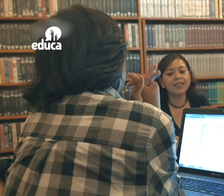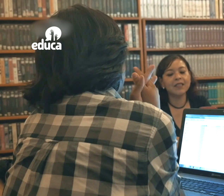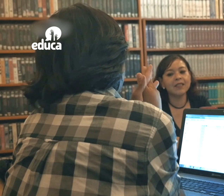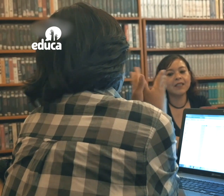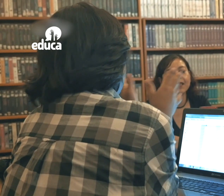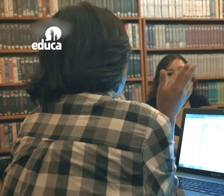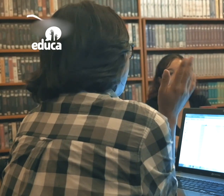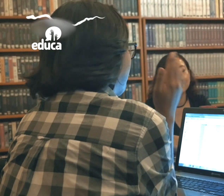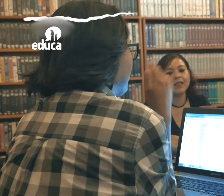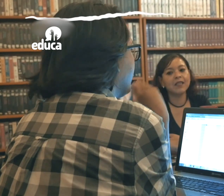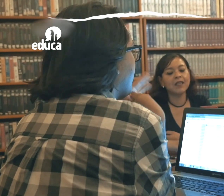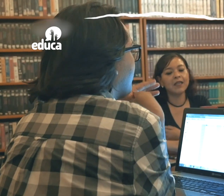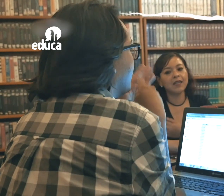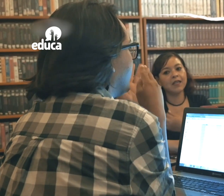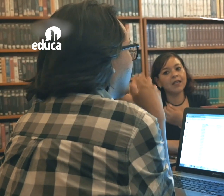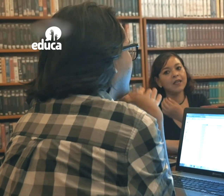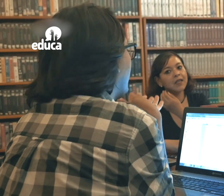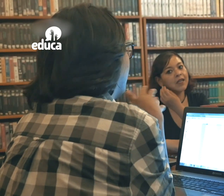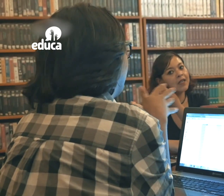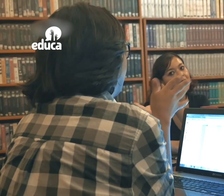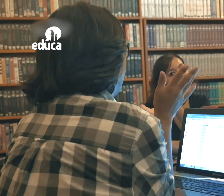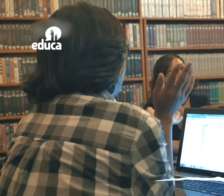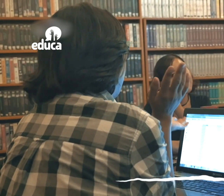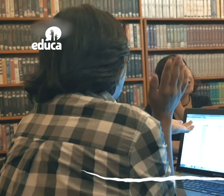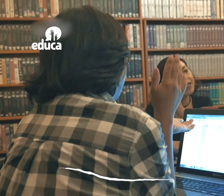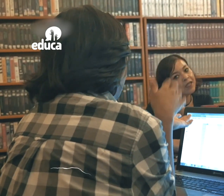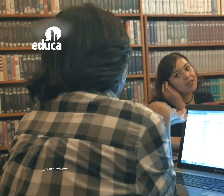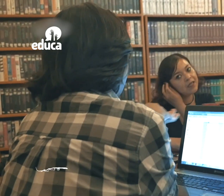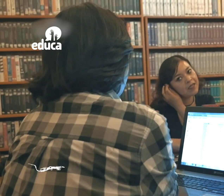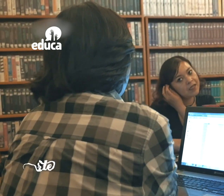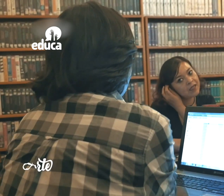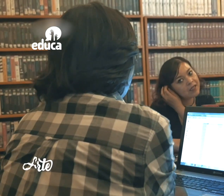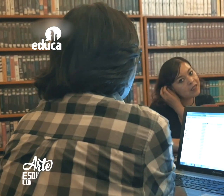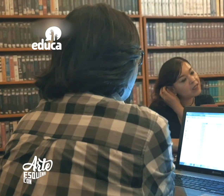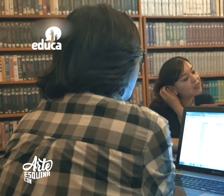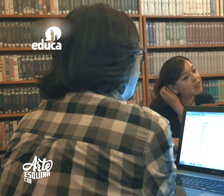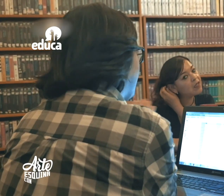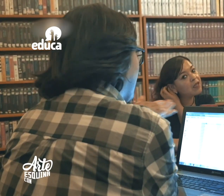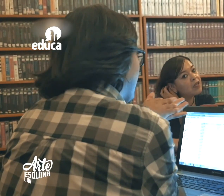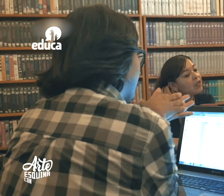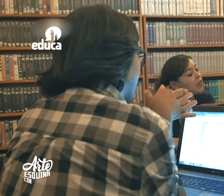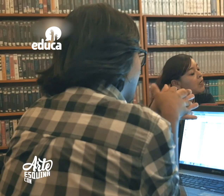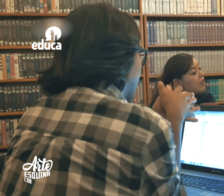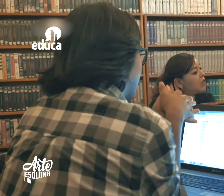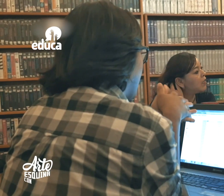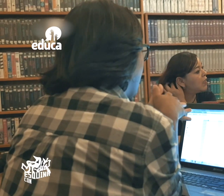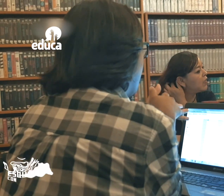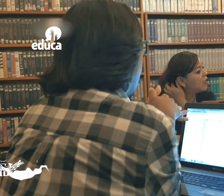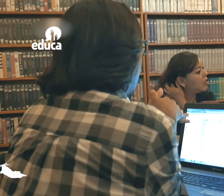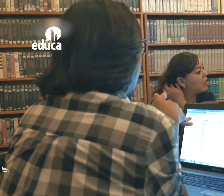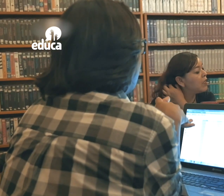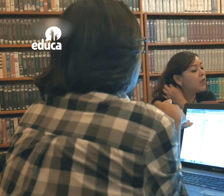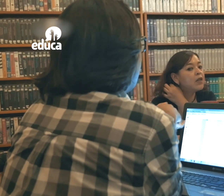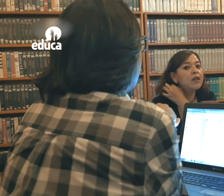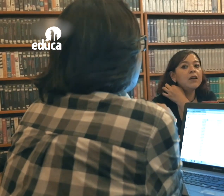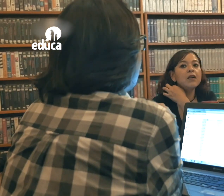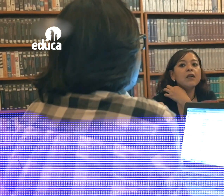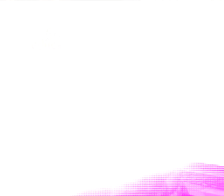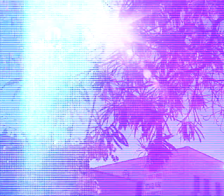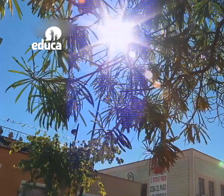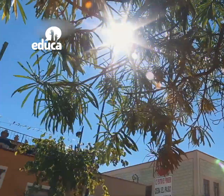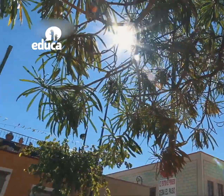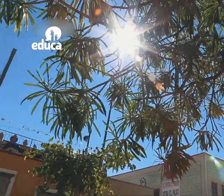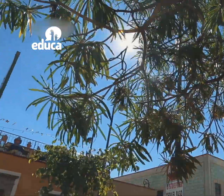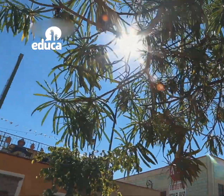vaya, ¿no? Con su propia forma, con su propio contenido, con los temas que en aquel momento a las voces poéticas les preocupaban, ¿no? Hijos